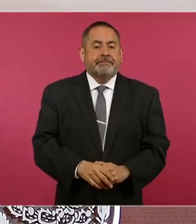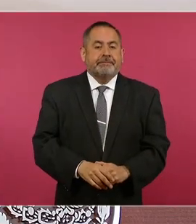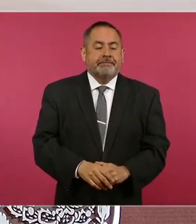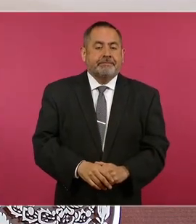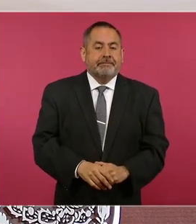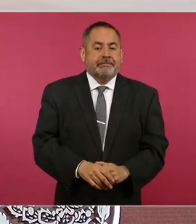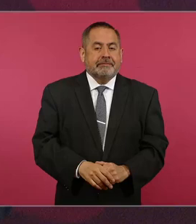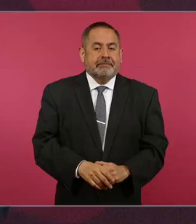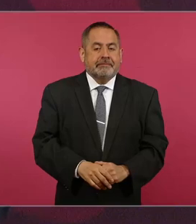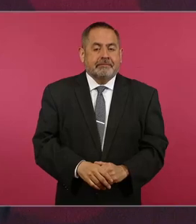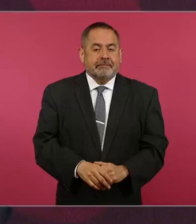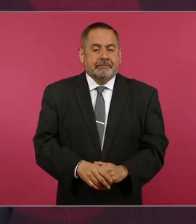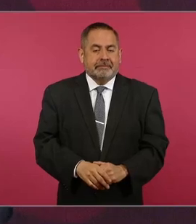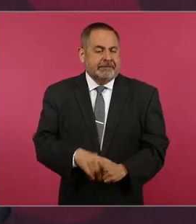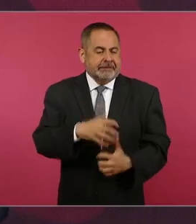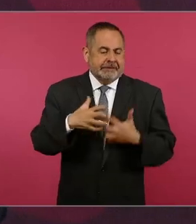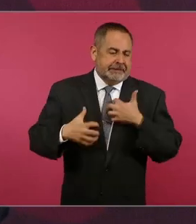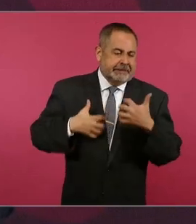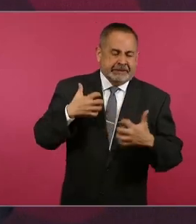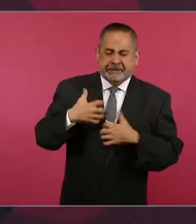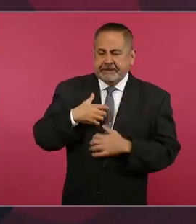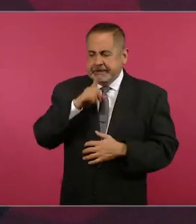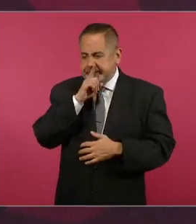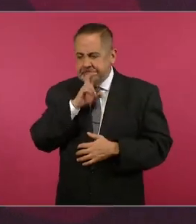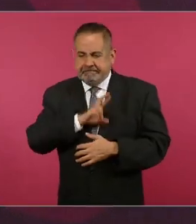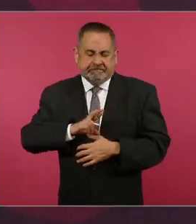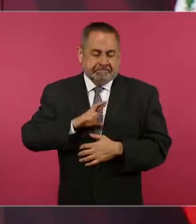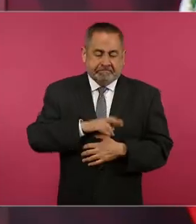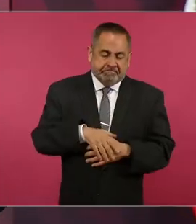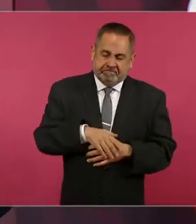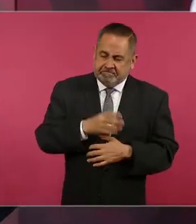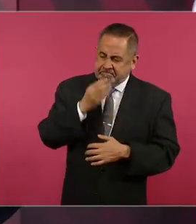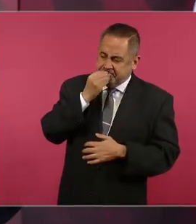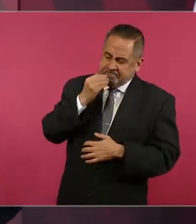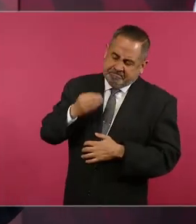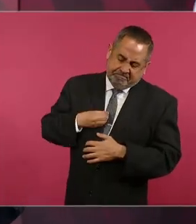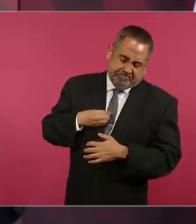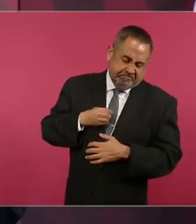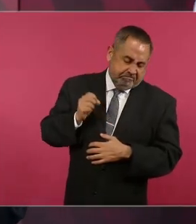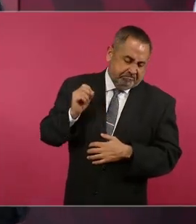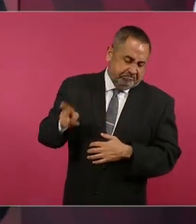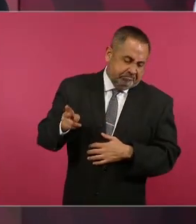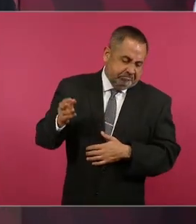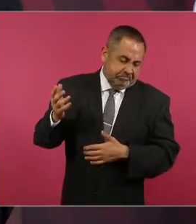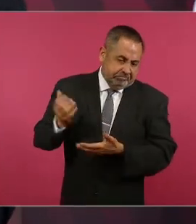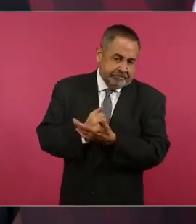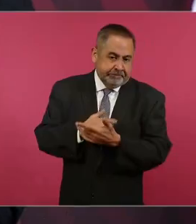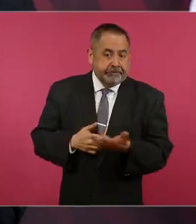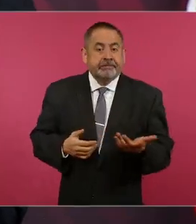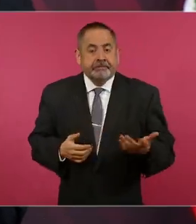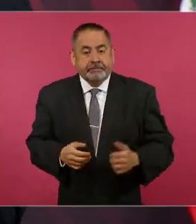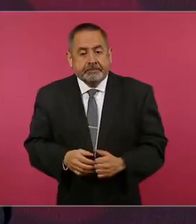a regañadientes lo aceptaron ¿por qué